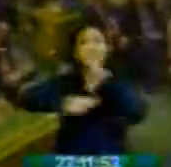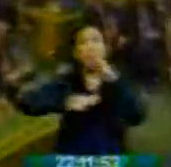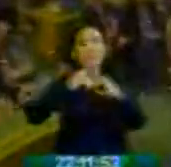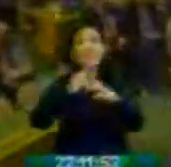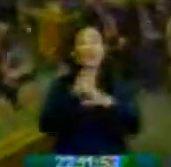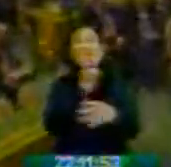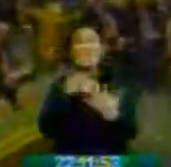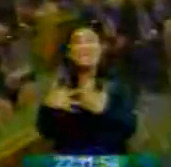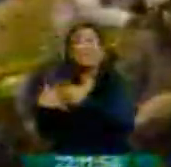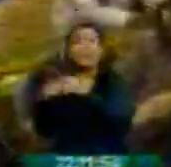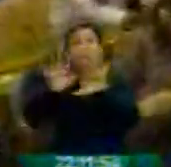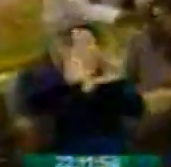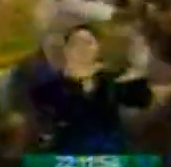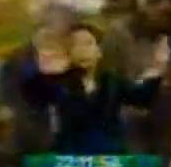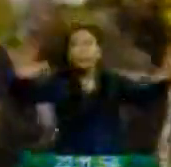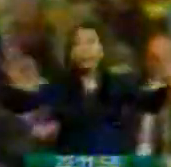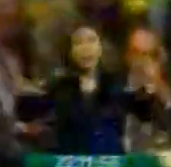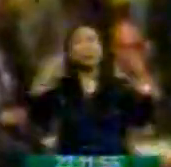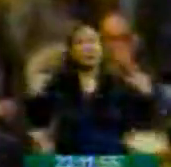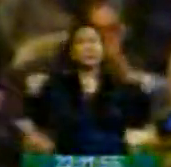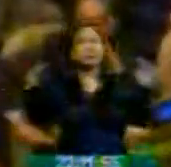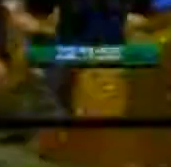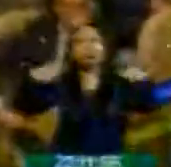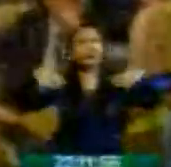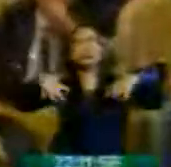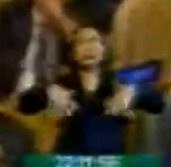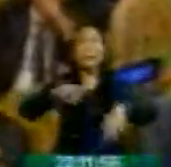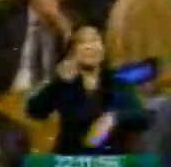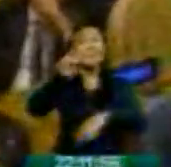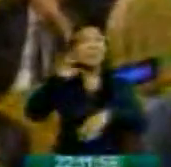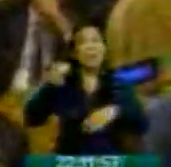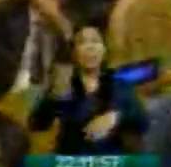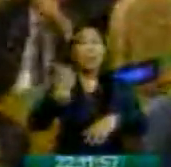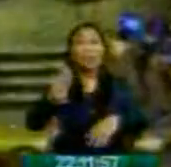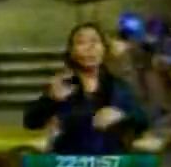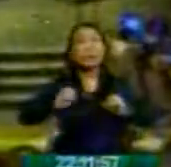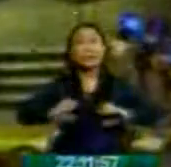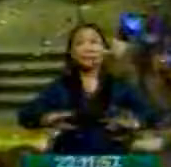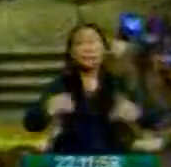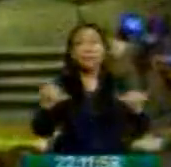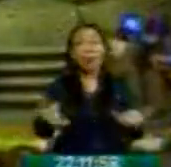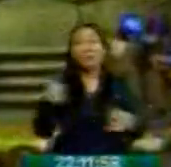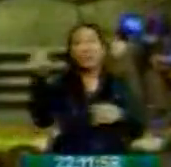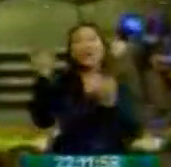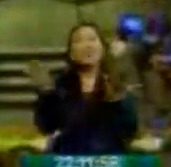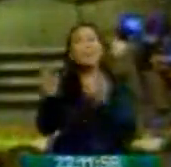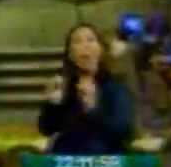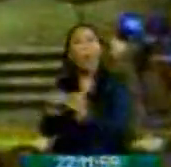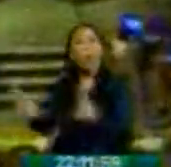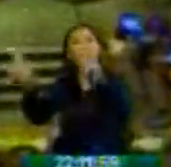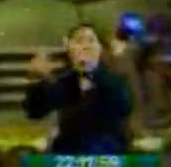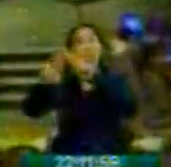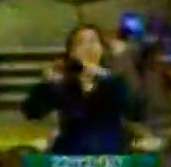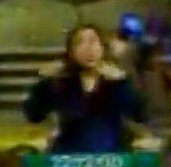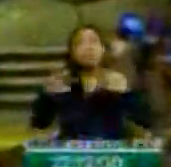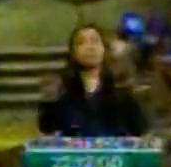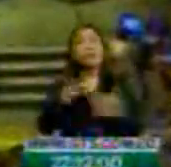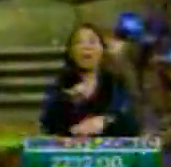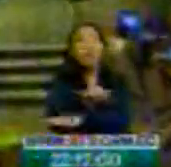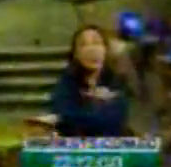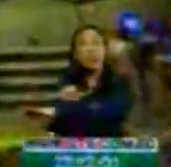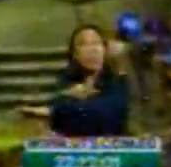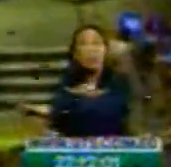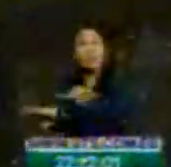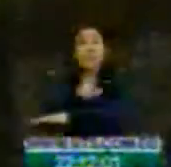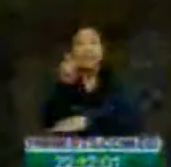estados y gobiernos se congregaron este lunes 24 de septiembre en la sede de la Organización de las Naciones Unidas en Nueva York,